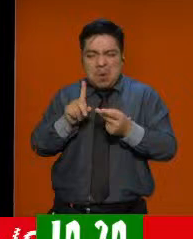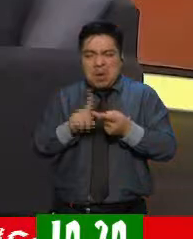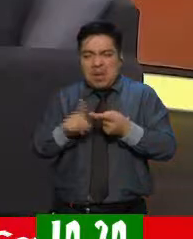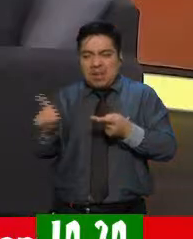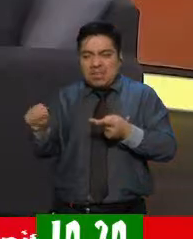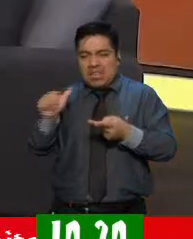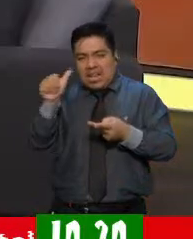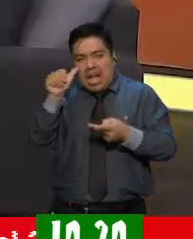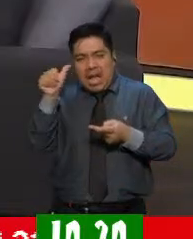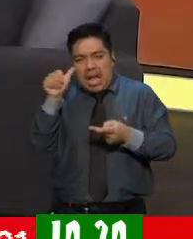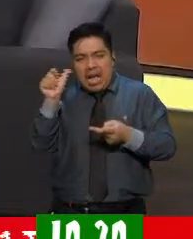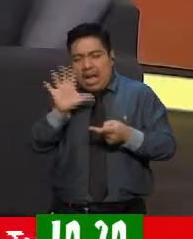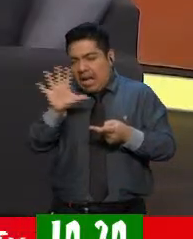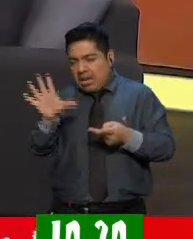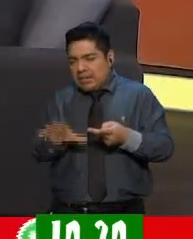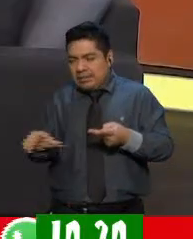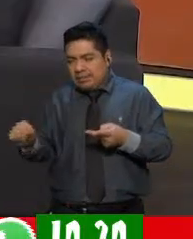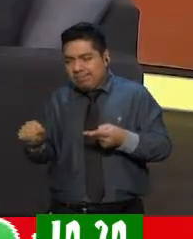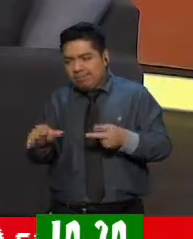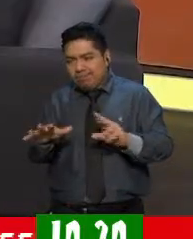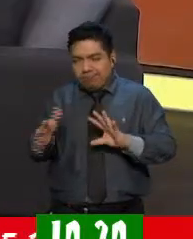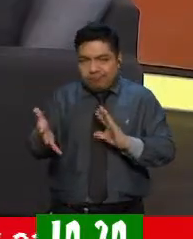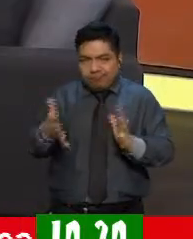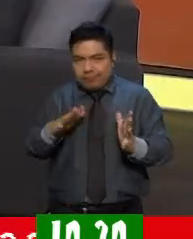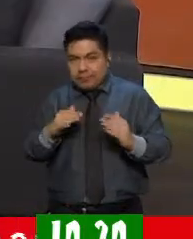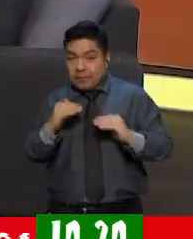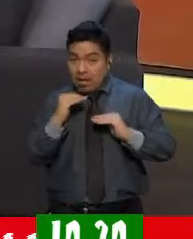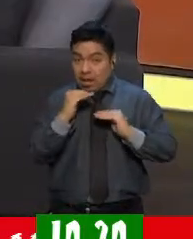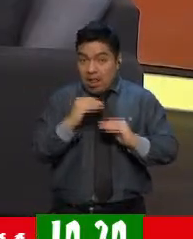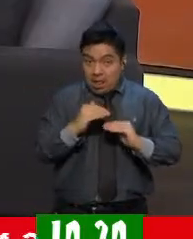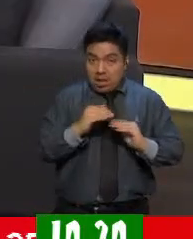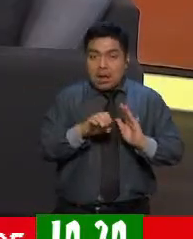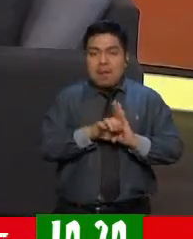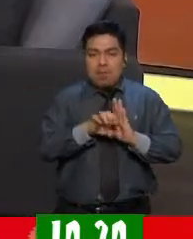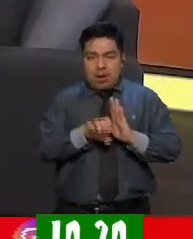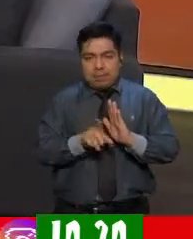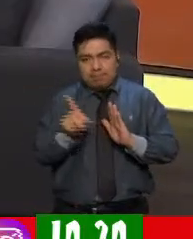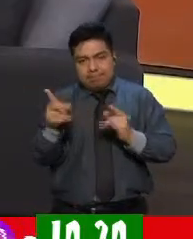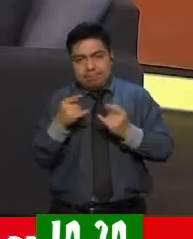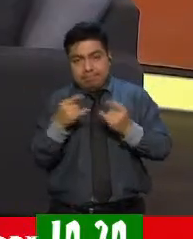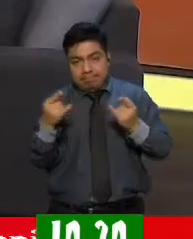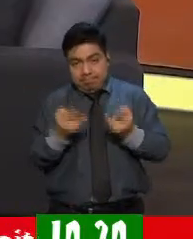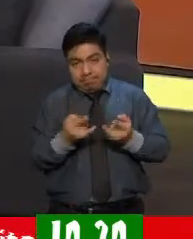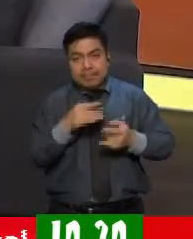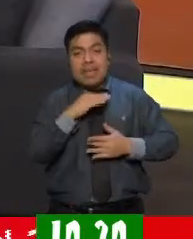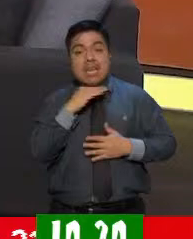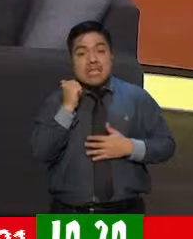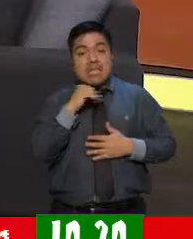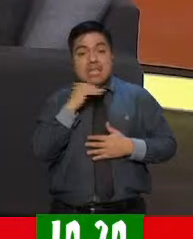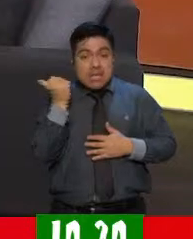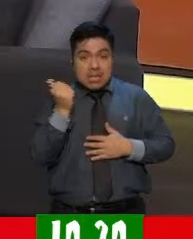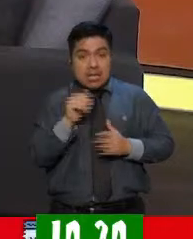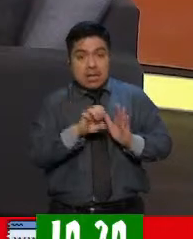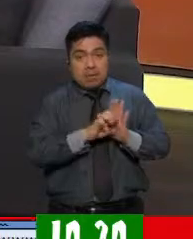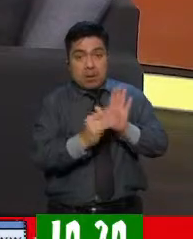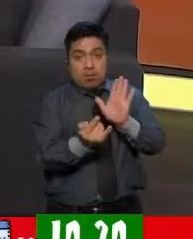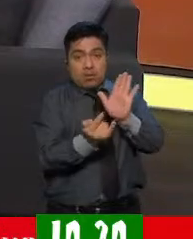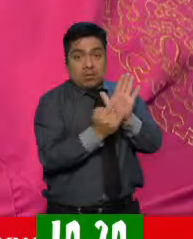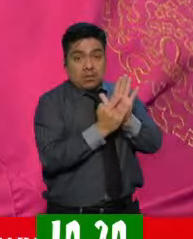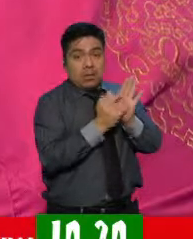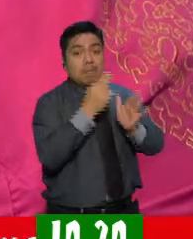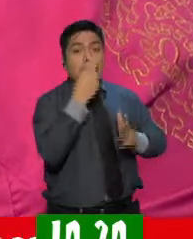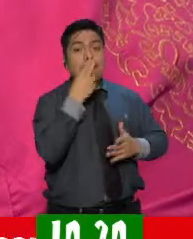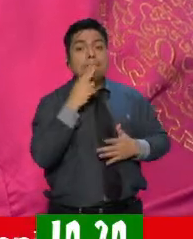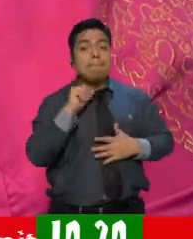de Asia, el discurso de odio tiene un poco más de límites, ¿no? Por la misma historia. En Alemania, por ejemplo, un símbolo nazi ya es